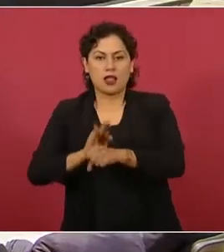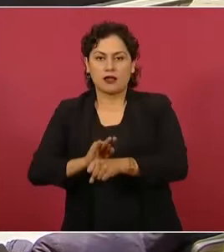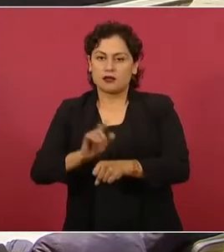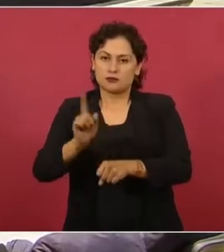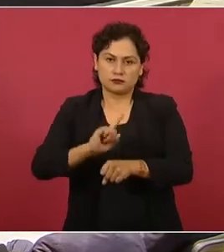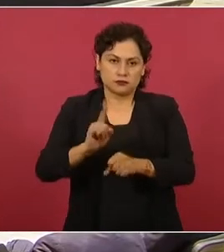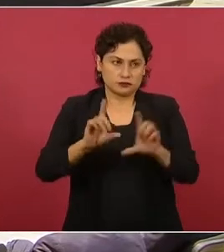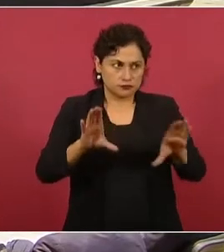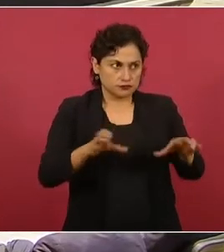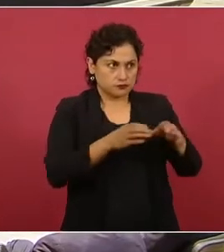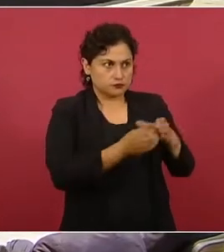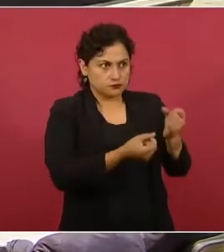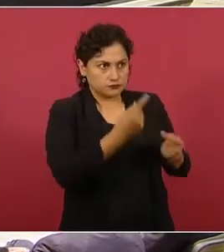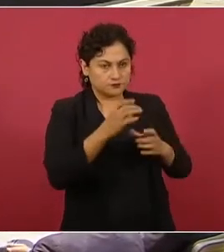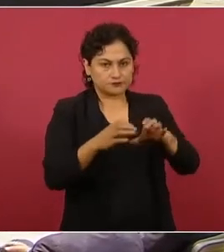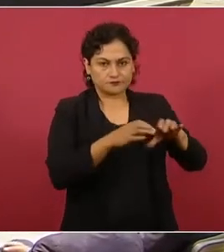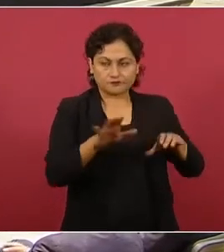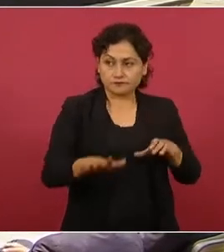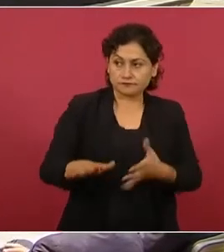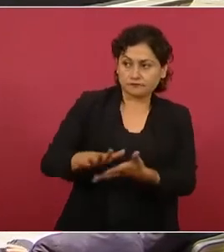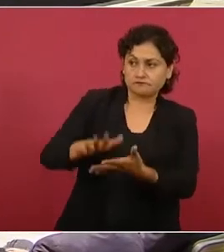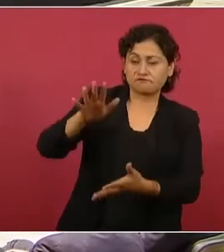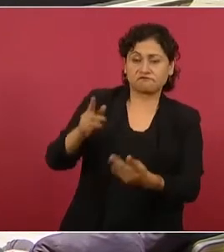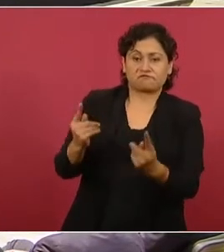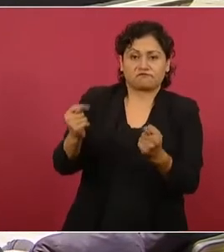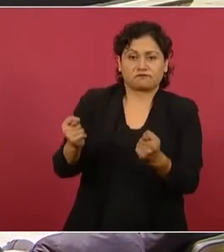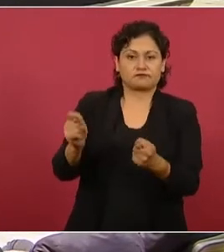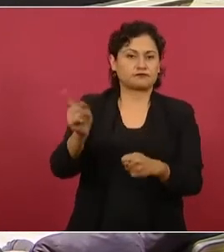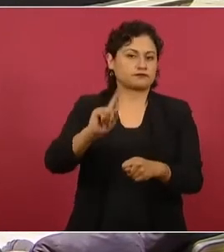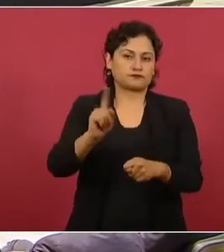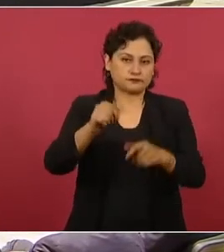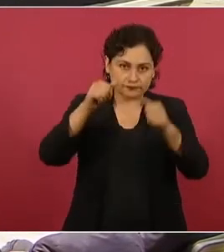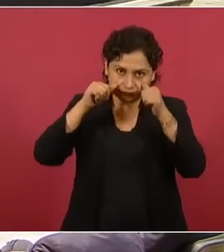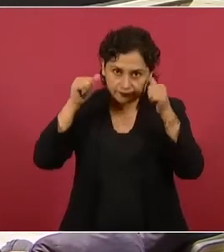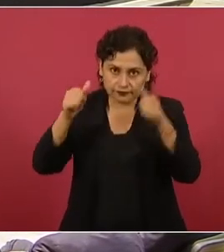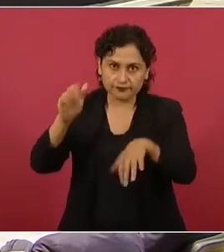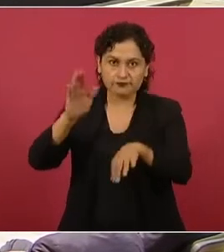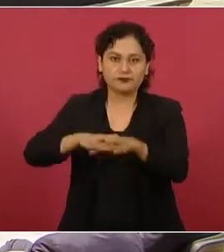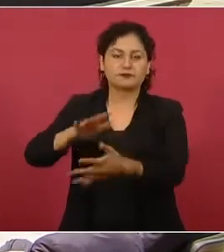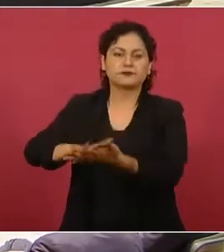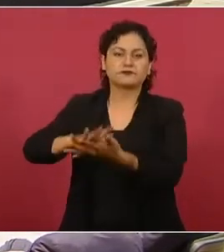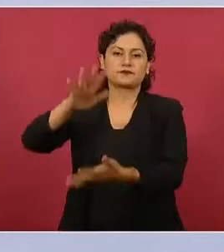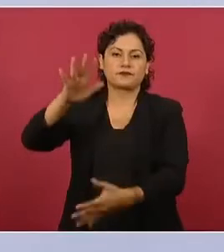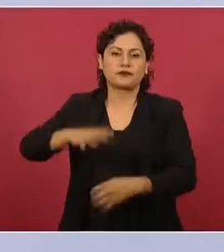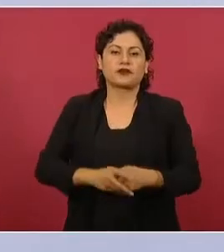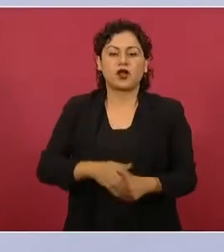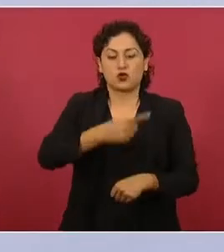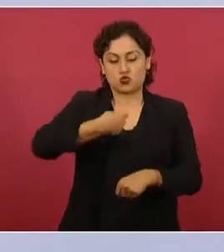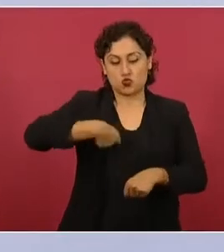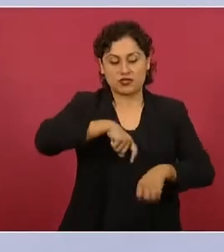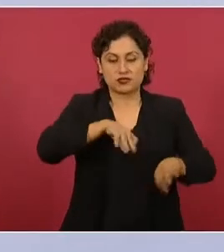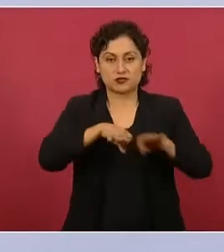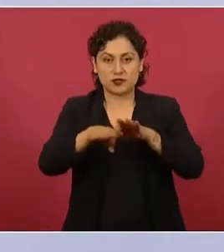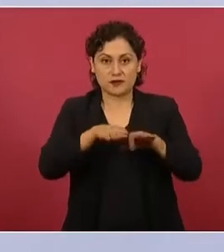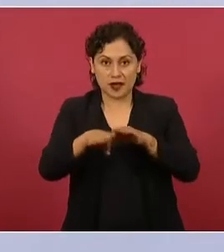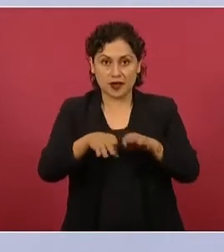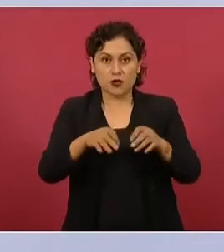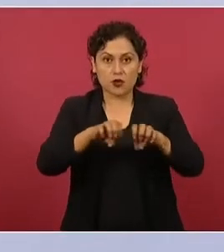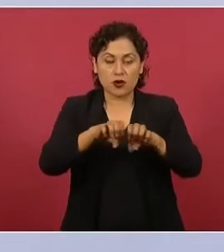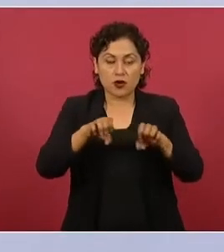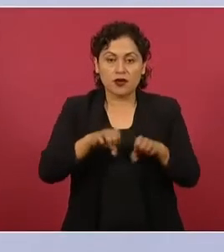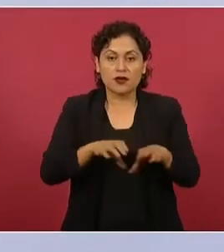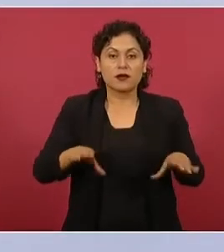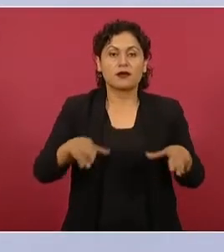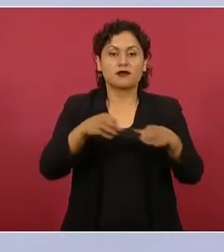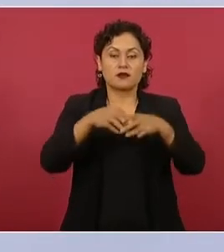de pocos sobre el bienestar de la mayoría. Pero nuestro equipo se ha dedicado con unidad y sin descanso a trabajar